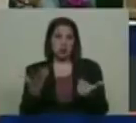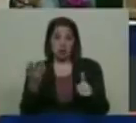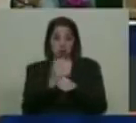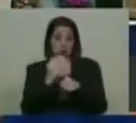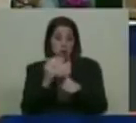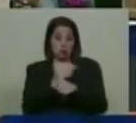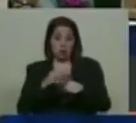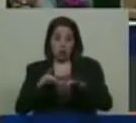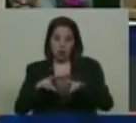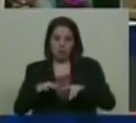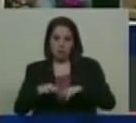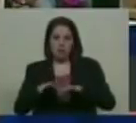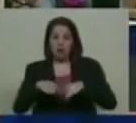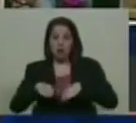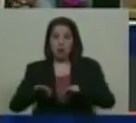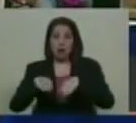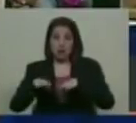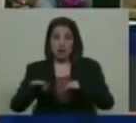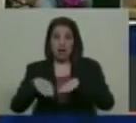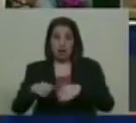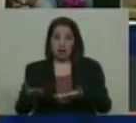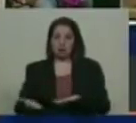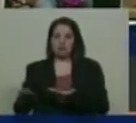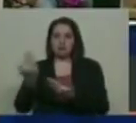máquina de coser Singer,